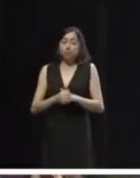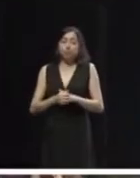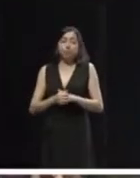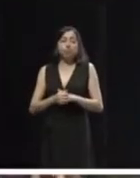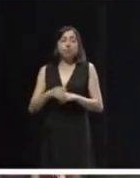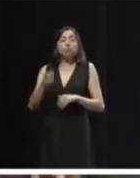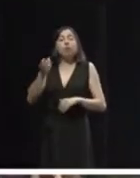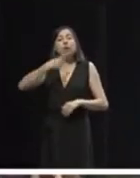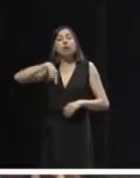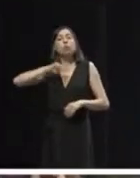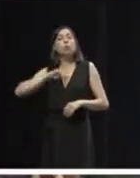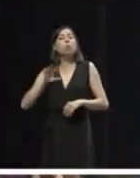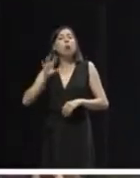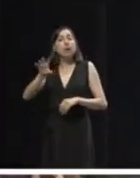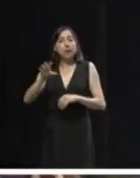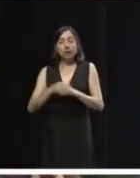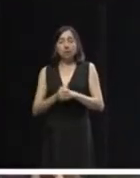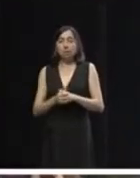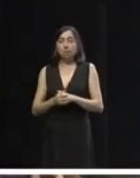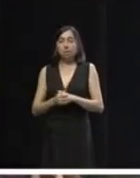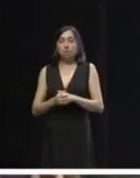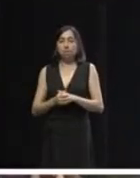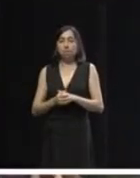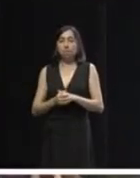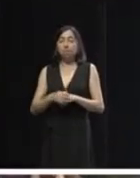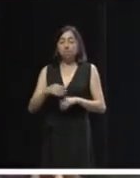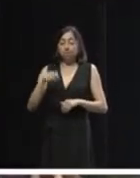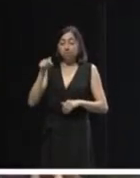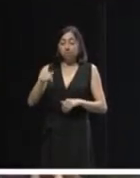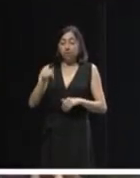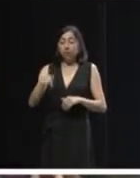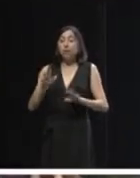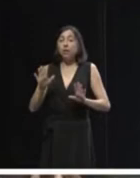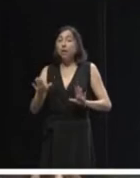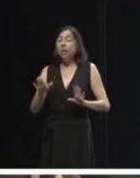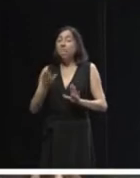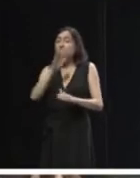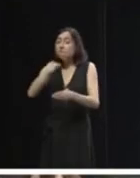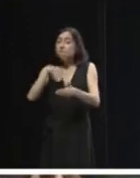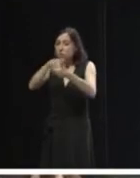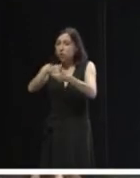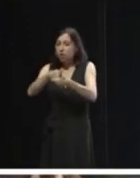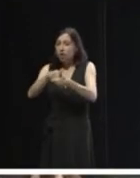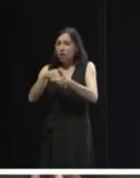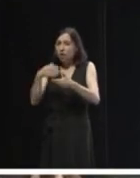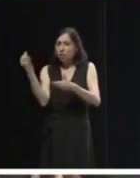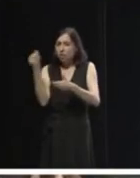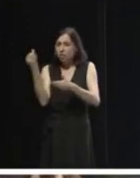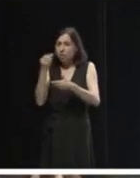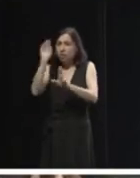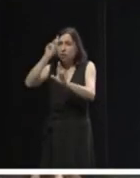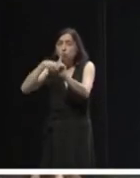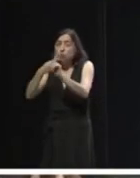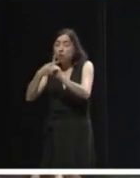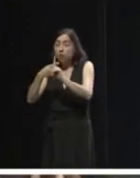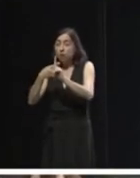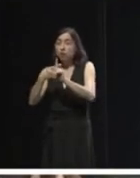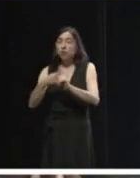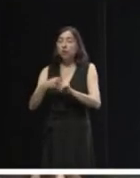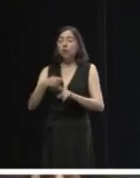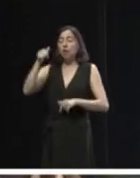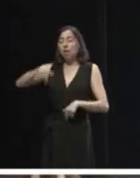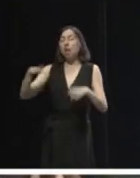en nuestro país en el que tiene sentido votar a Sumar,